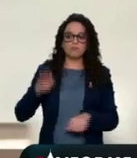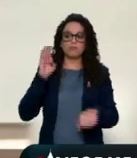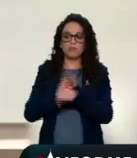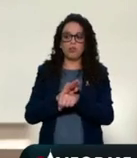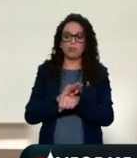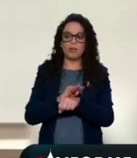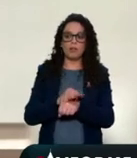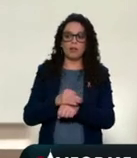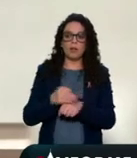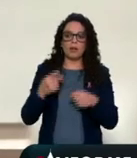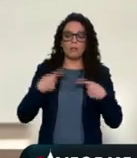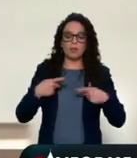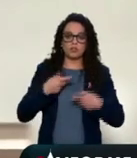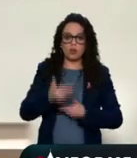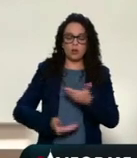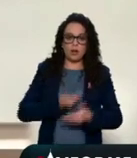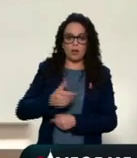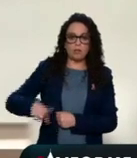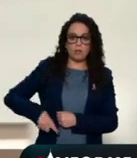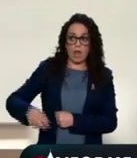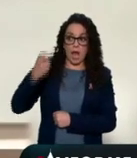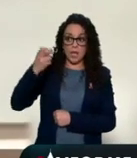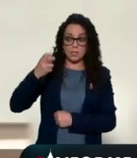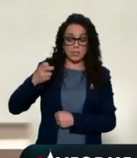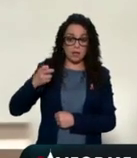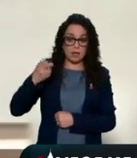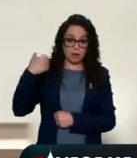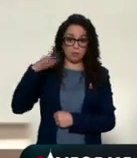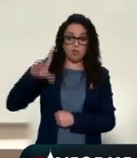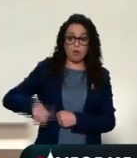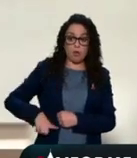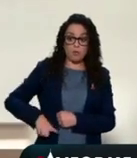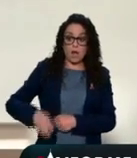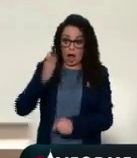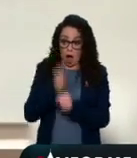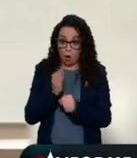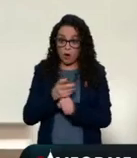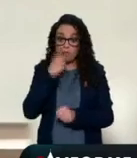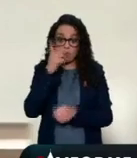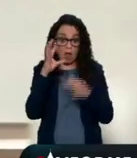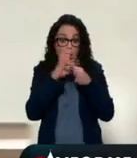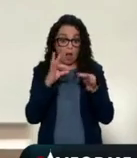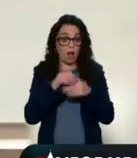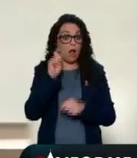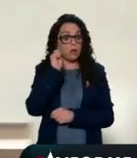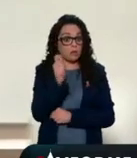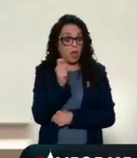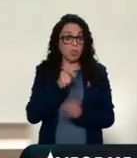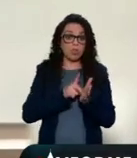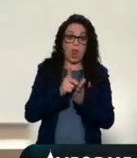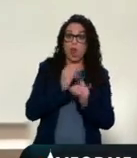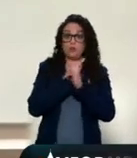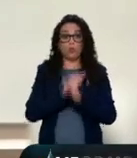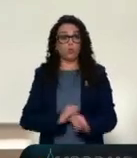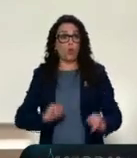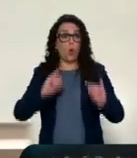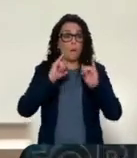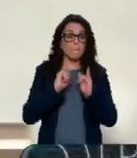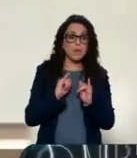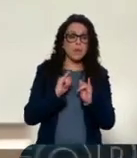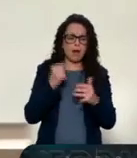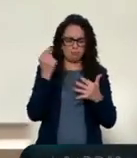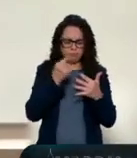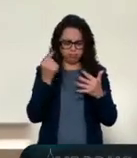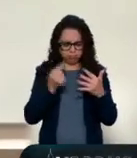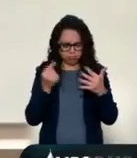funcionarios públicos de ese gobierno, que hoy viene a hablar de Estado de Derecho y de autonomía y de no sé cuántas